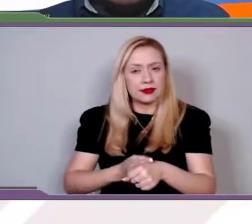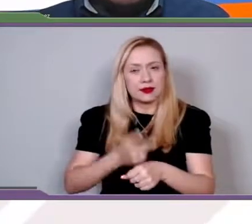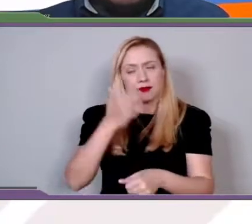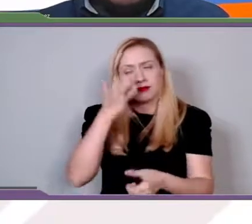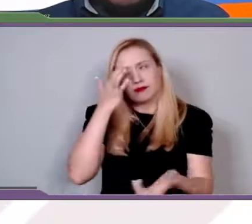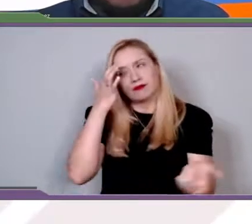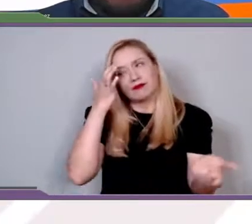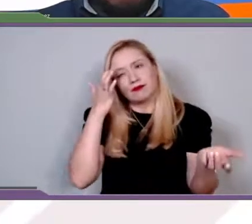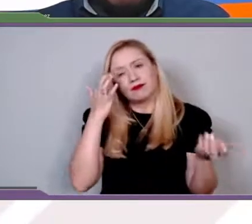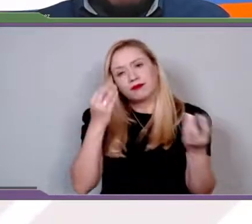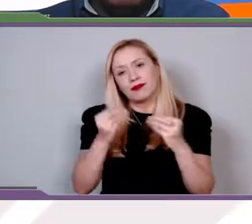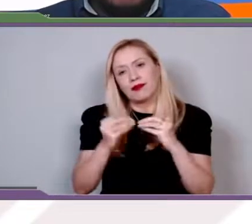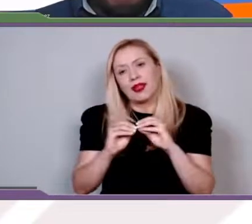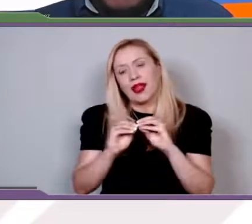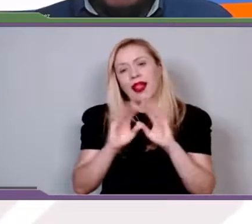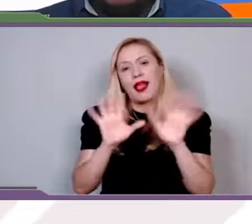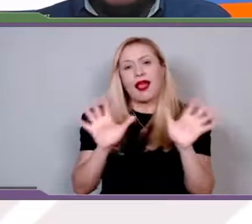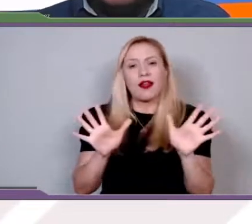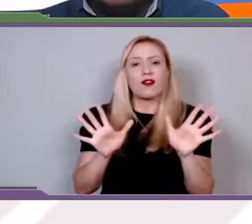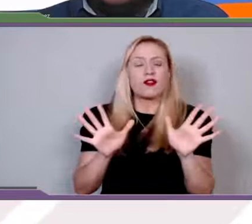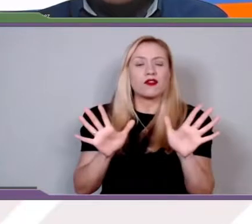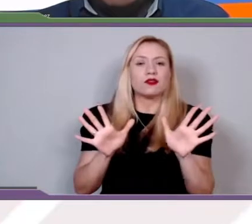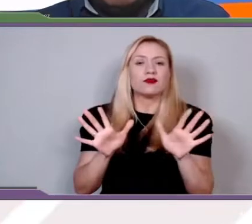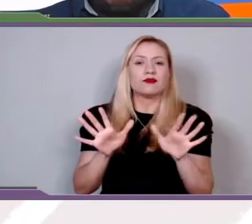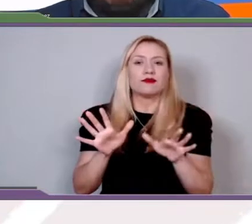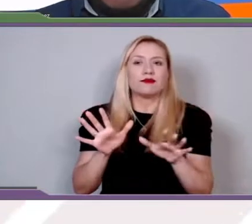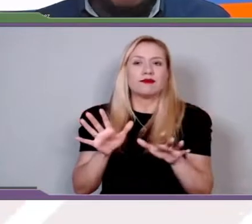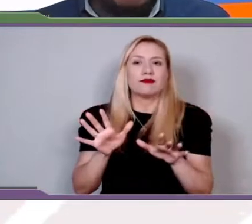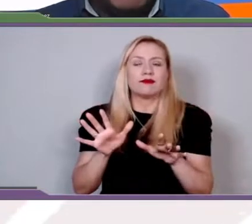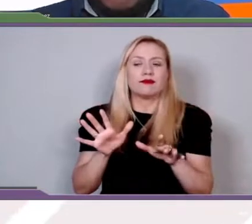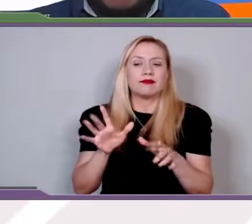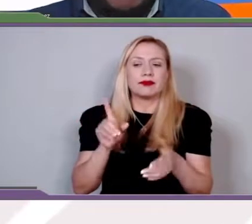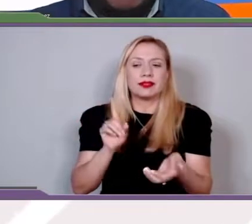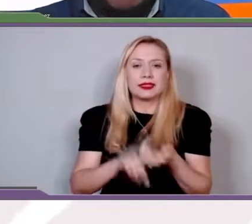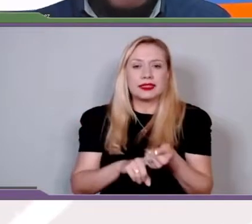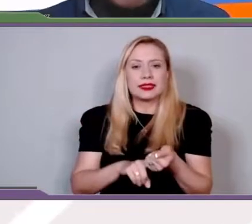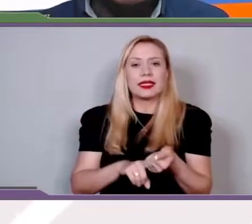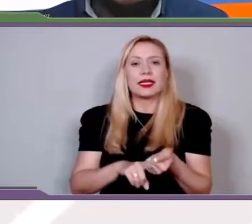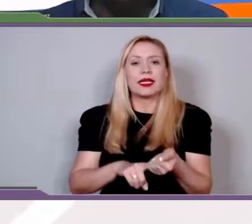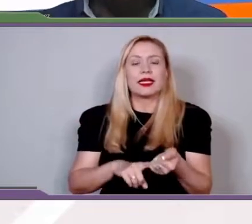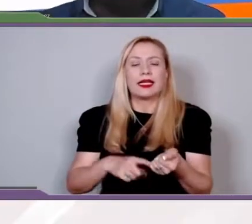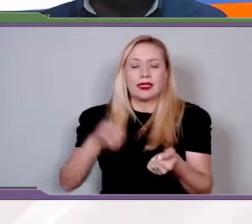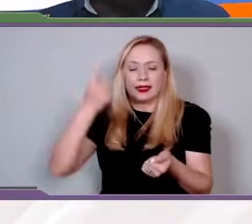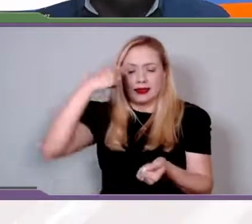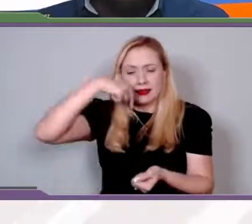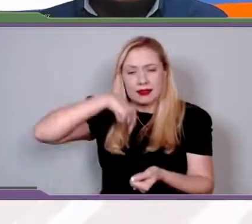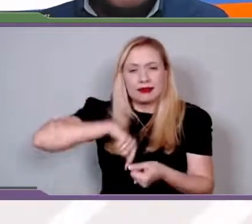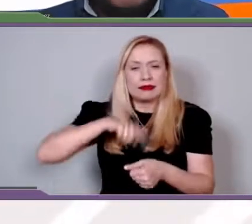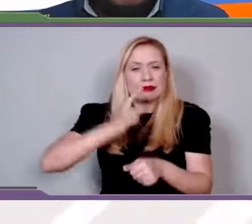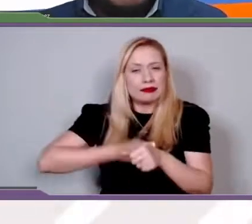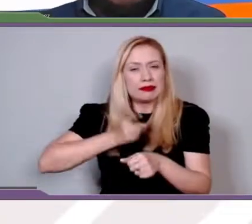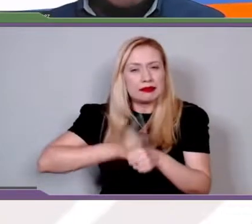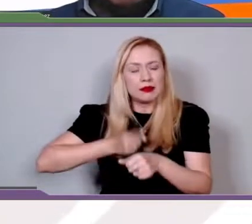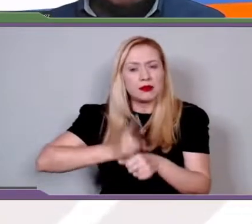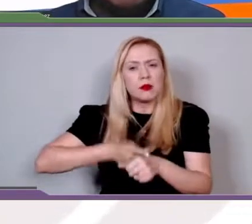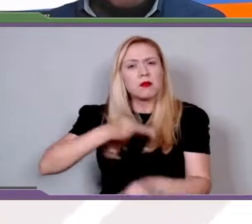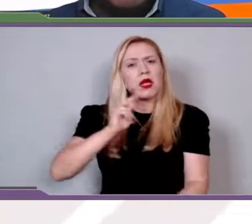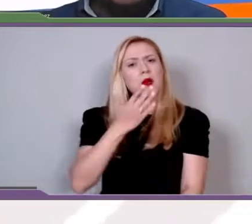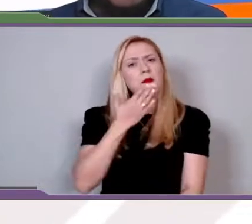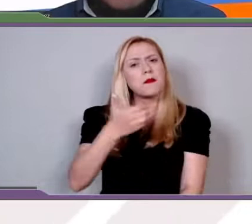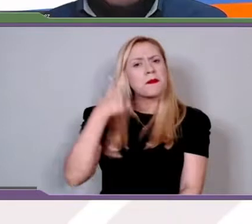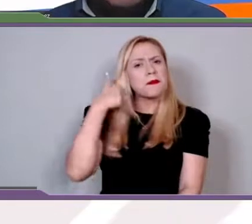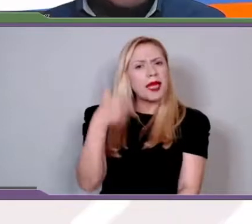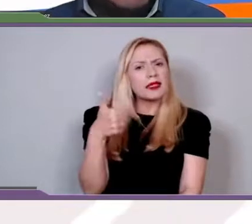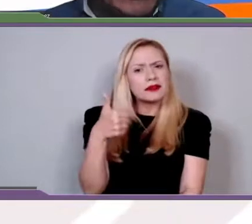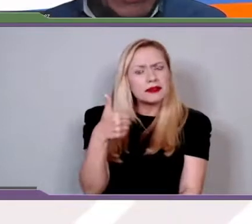tuvieron su periodo ahí de incubación y toda esta situación, sin embargo salieron bien librados